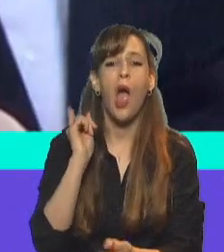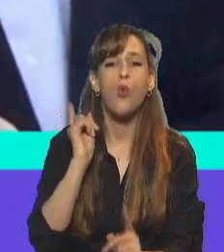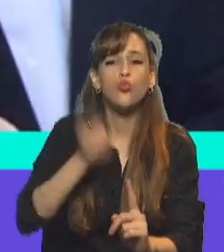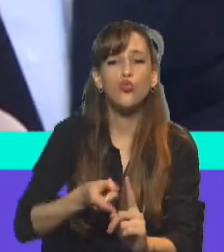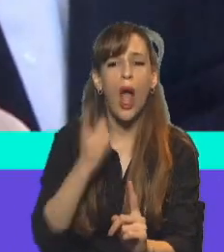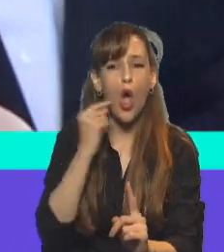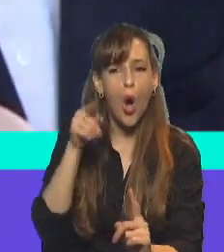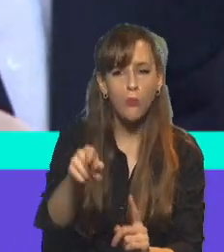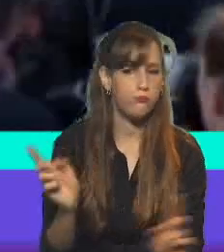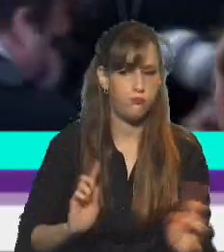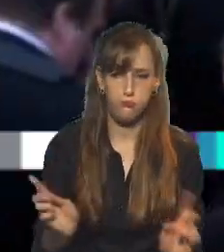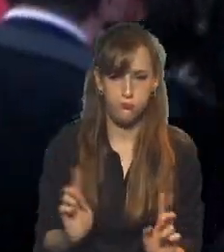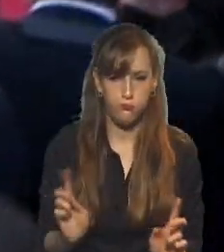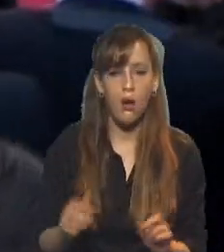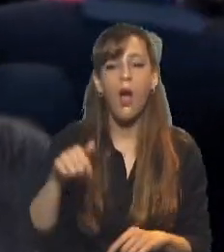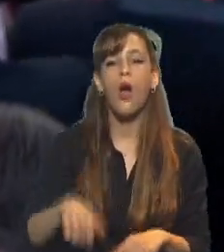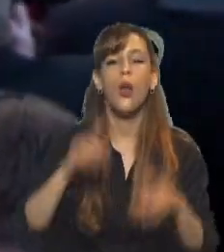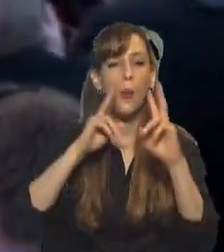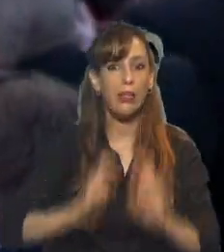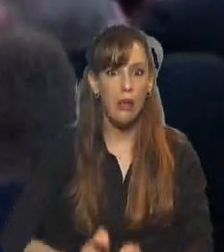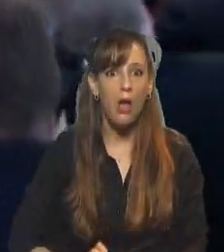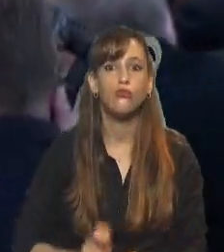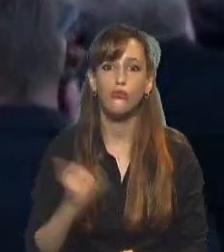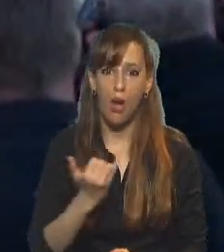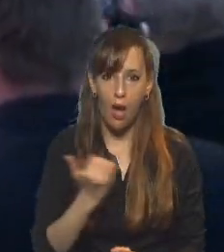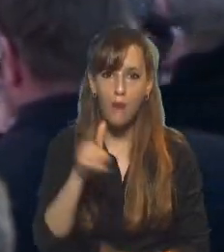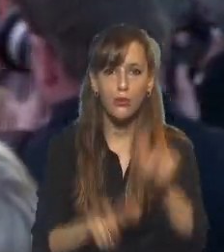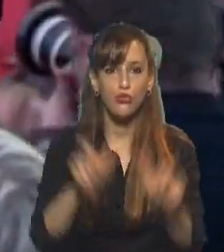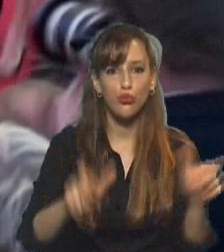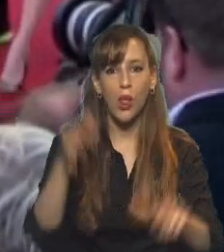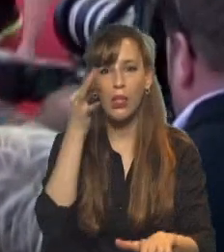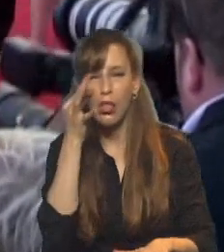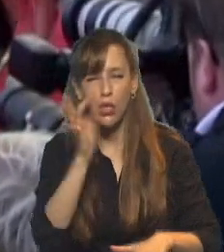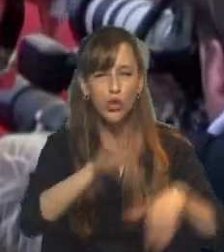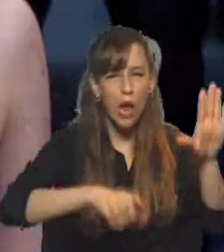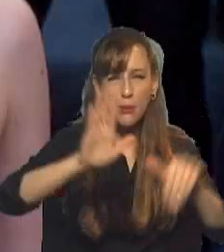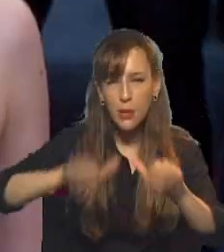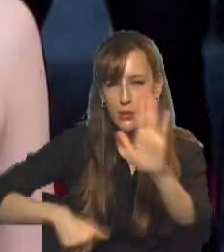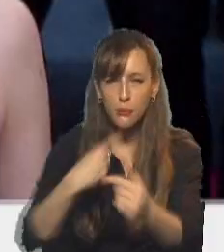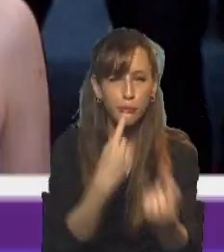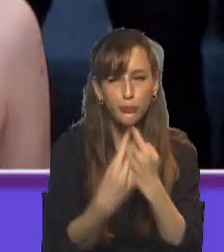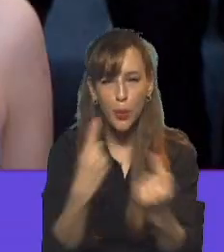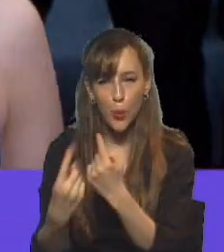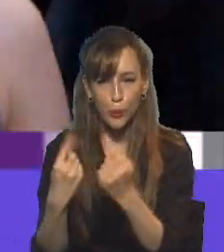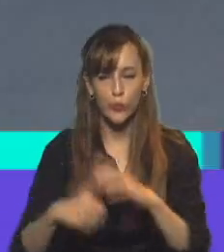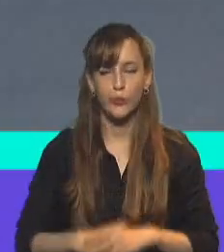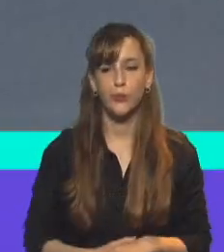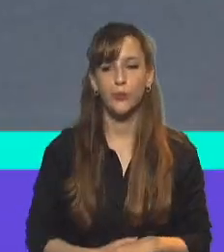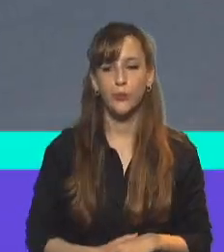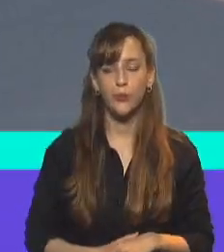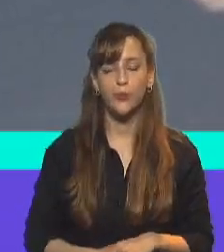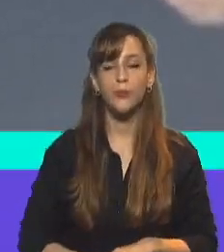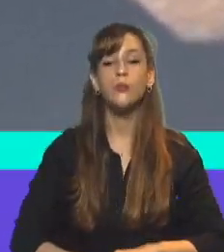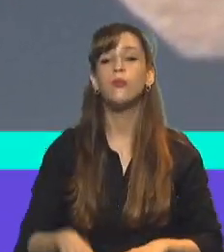en tanto que una investigación fue abierta con testigos que están siendo entrevistados por los detectives, según informó la policía.